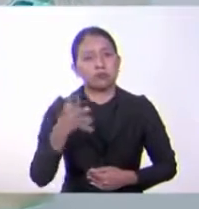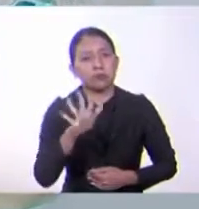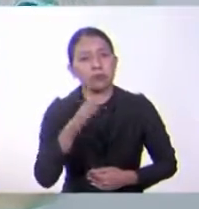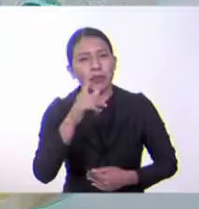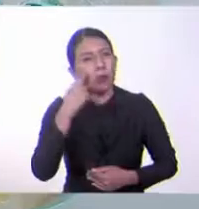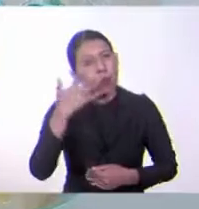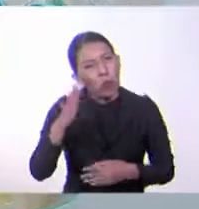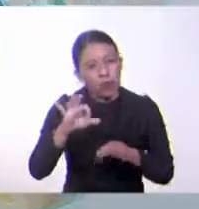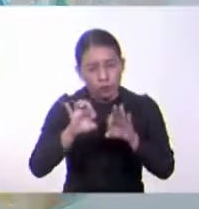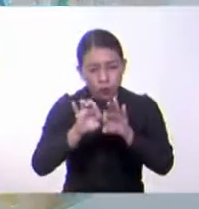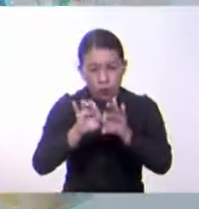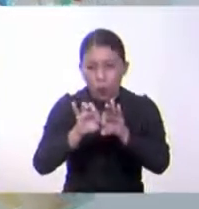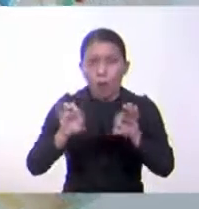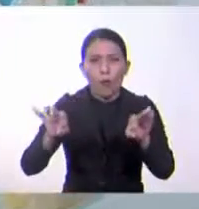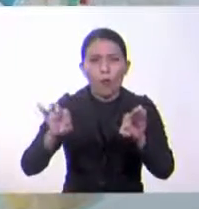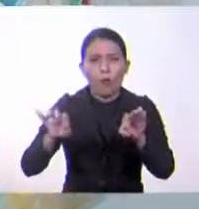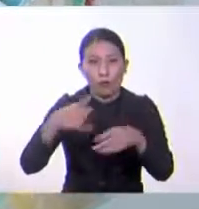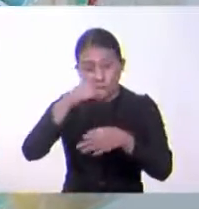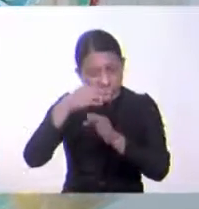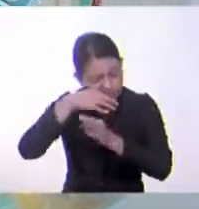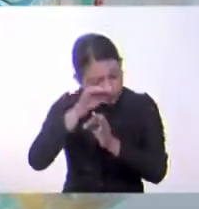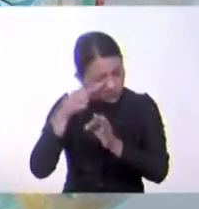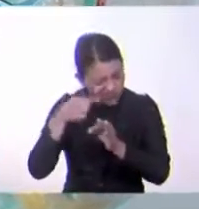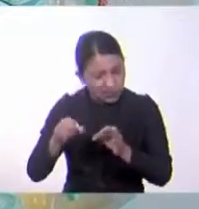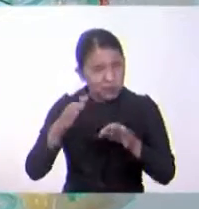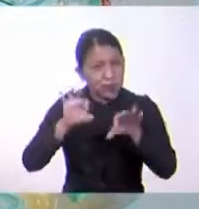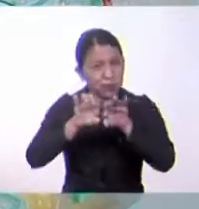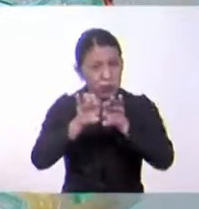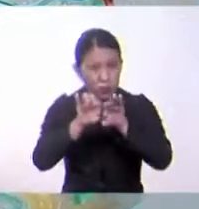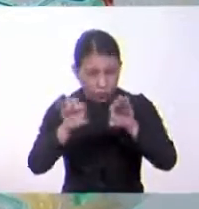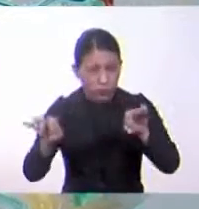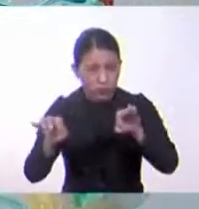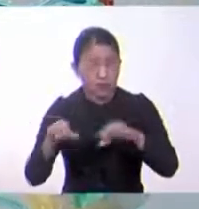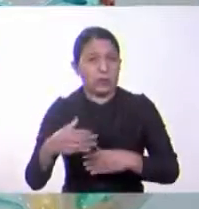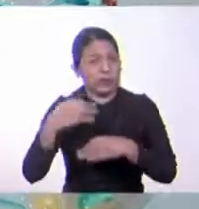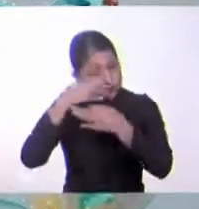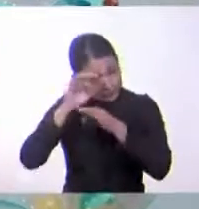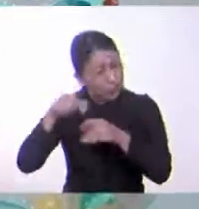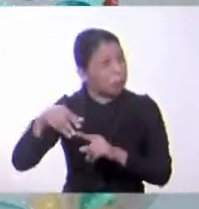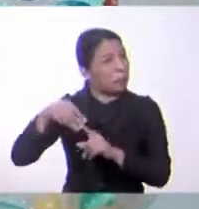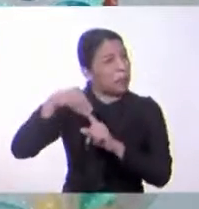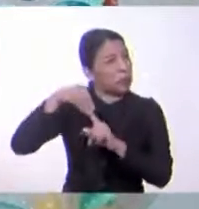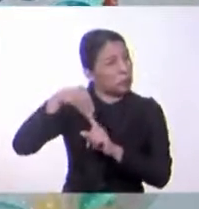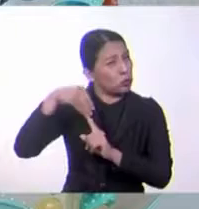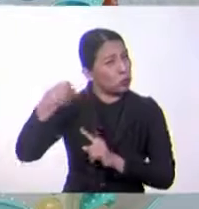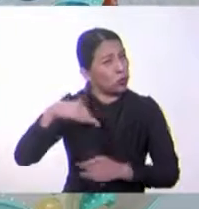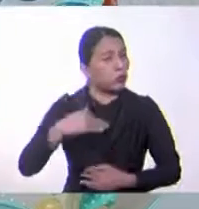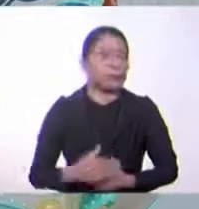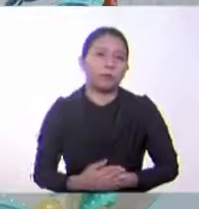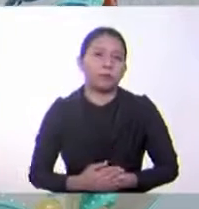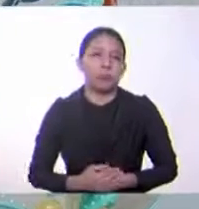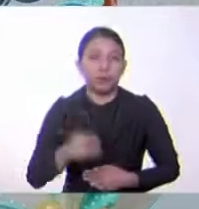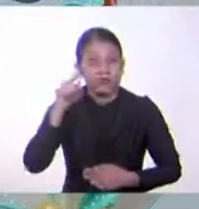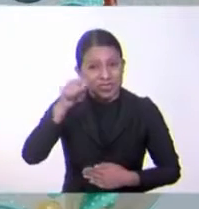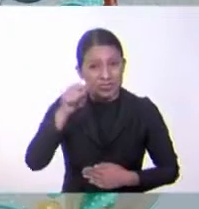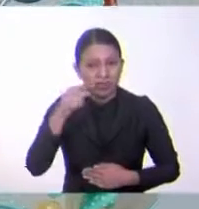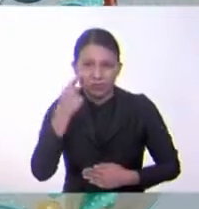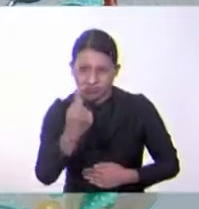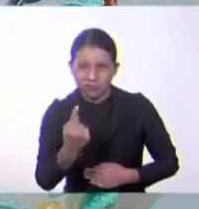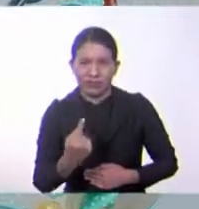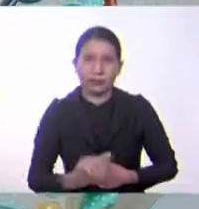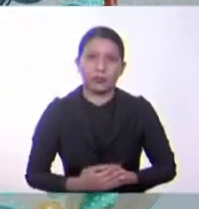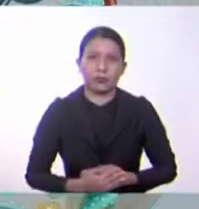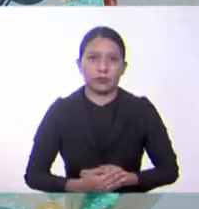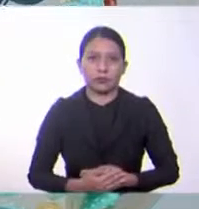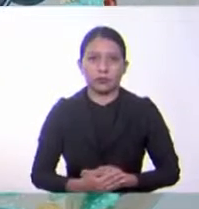tubo cuando se ven al microscopio. Claro, tiene que ser un microscopio muy potente. Estas estructuras, de hecho,